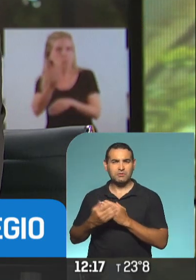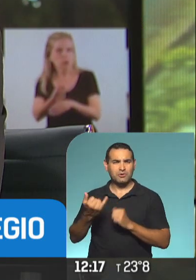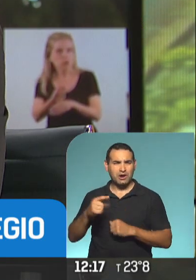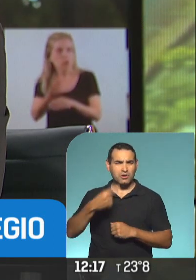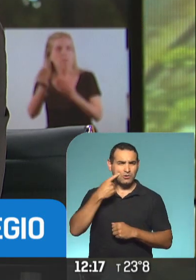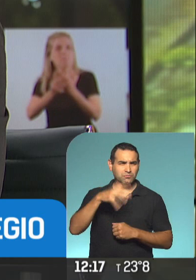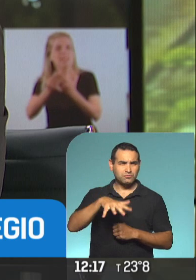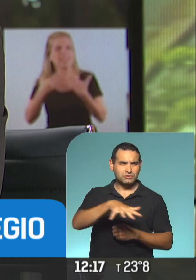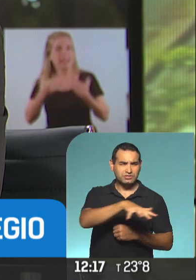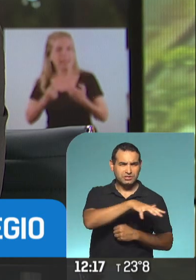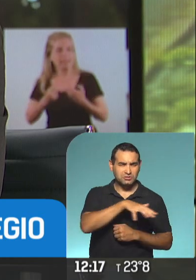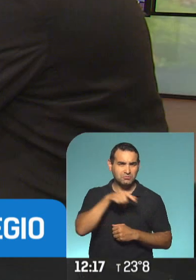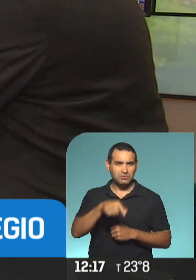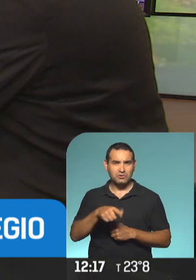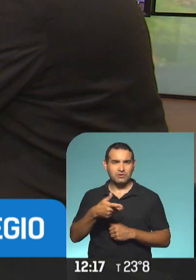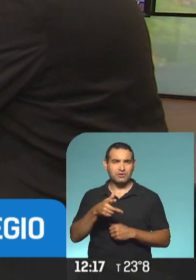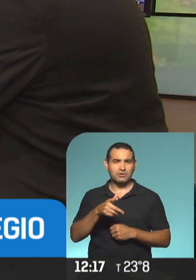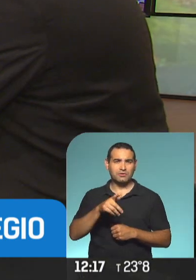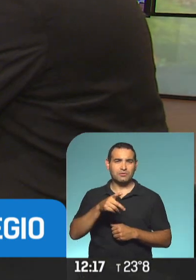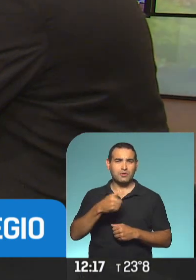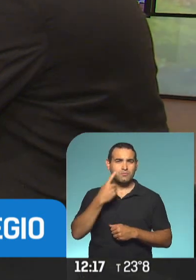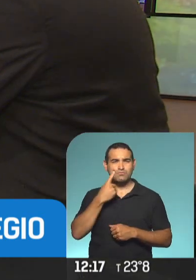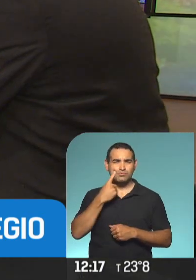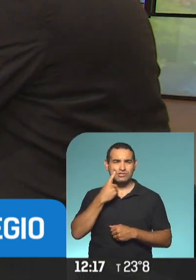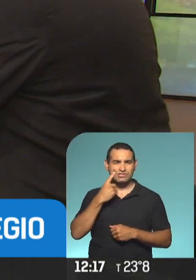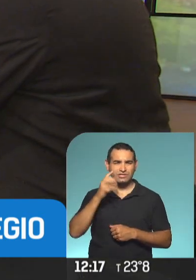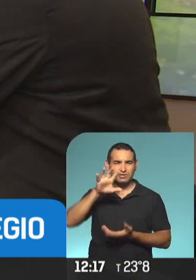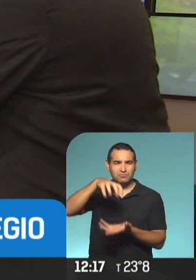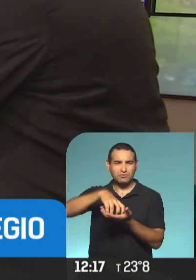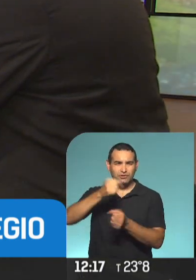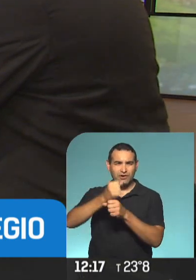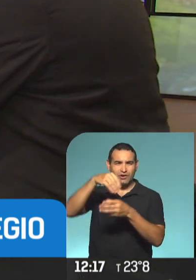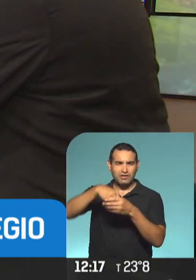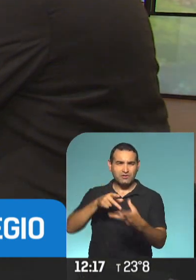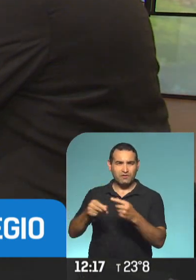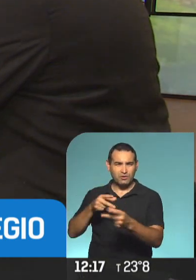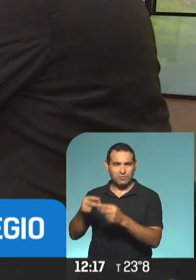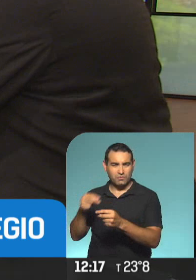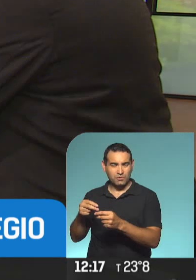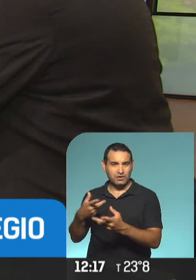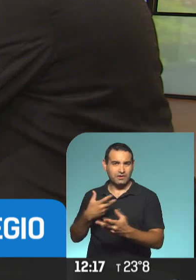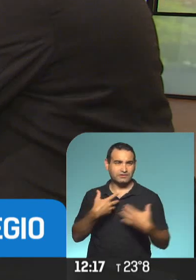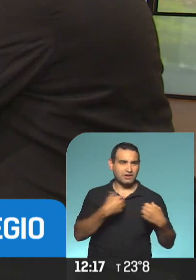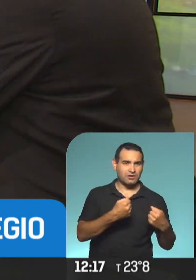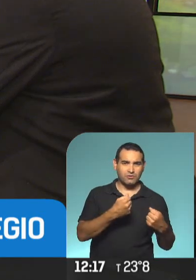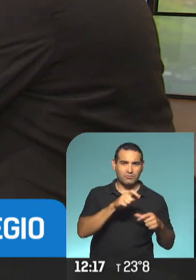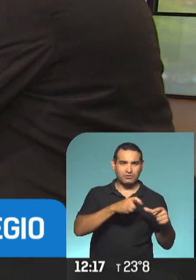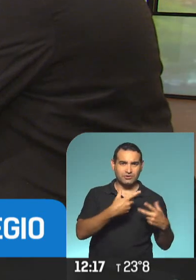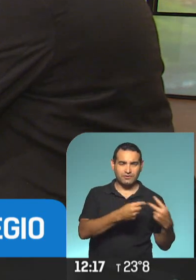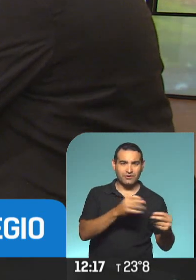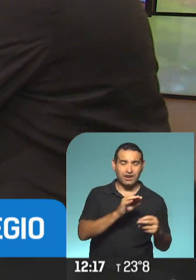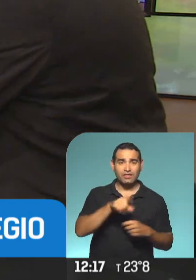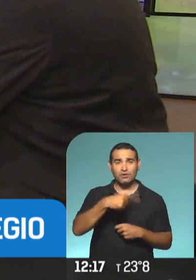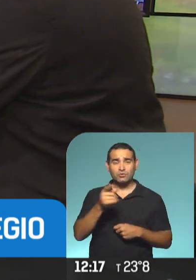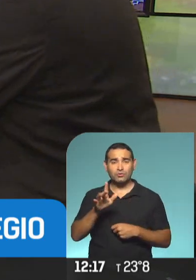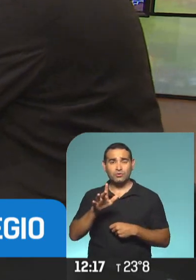se Sí. vacunó todo el establishment del municipio, y los médicos seguían poniendo el brazo. Hay hospitales donde se sortean las vacunas